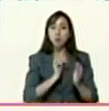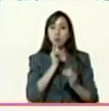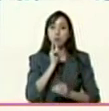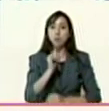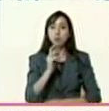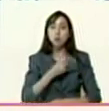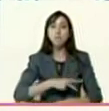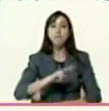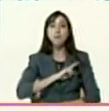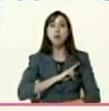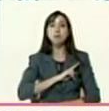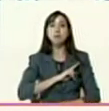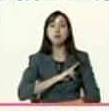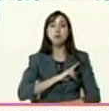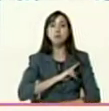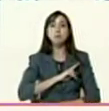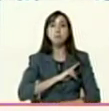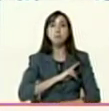sobreestimaron y